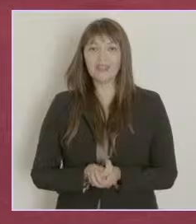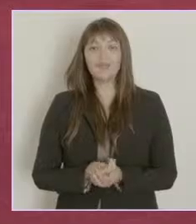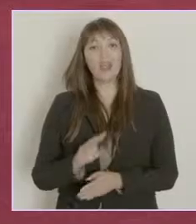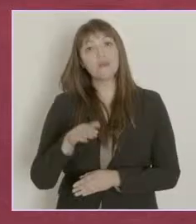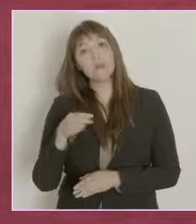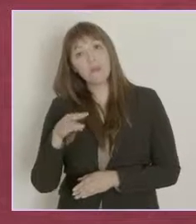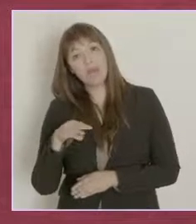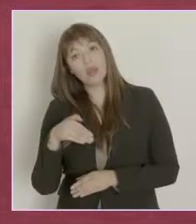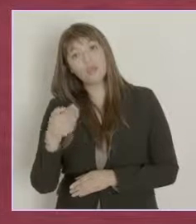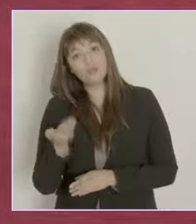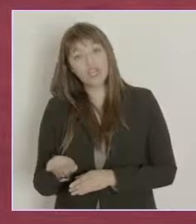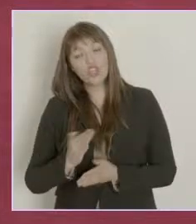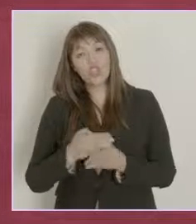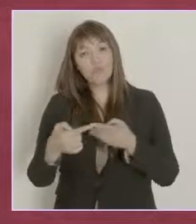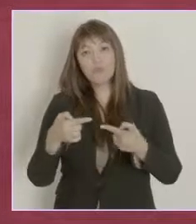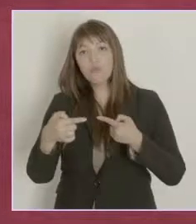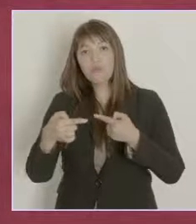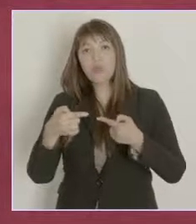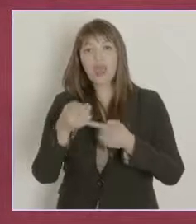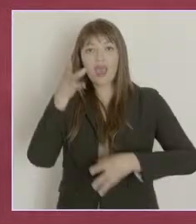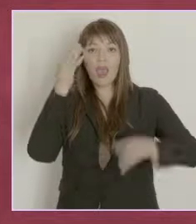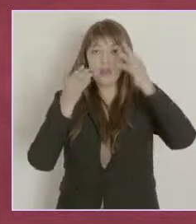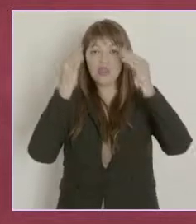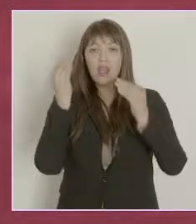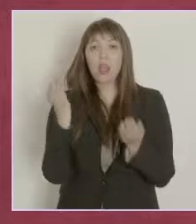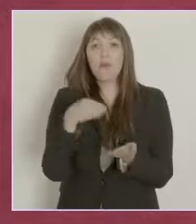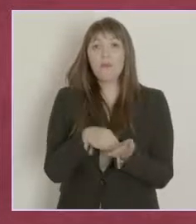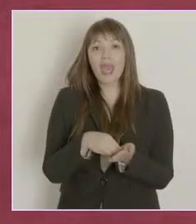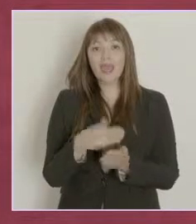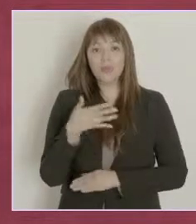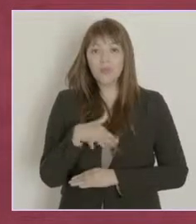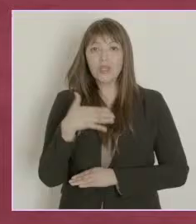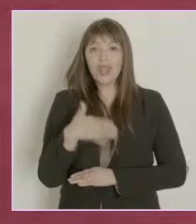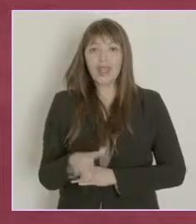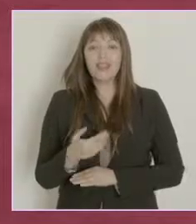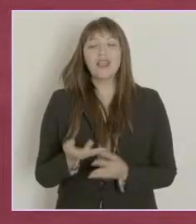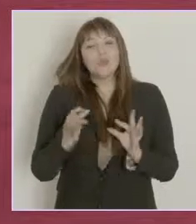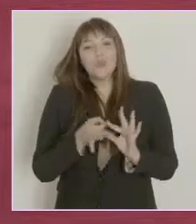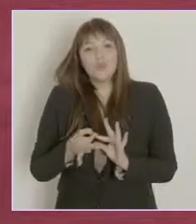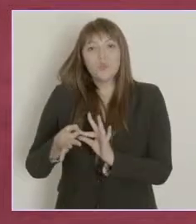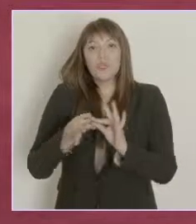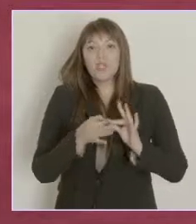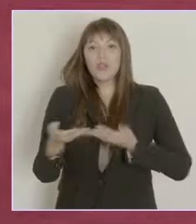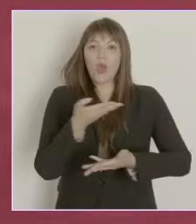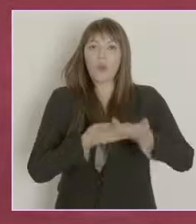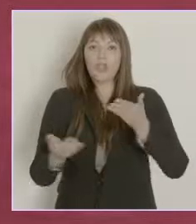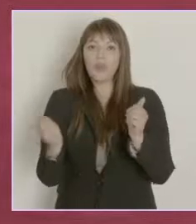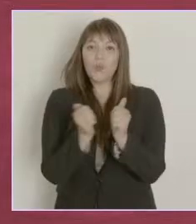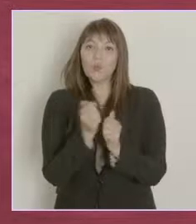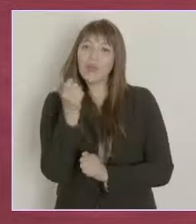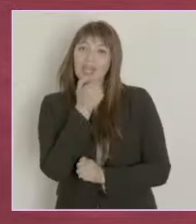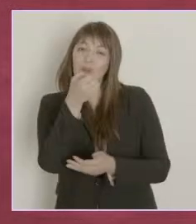La mamá y todos los que habían peleado por sus cosas aprendieron que lo más importante es estar más unidos, compartir